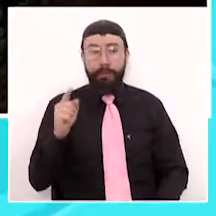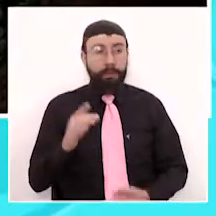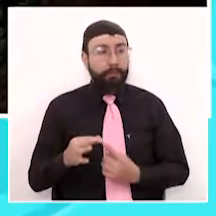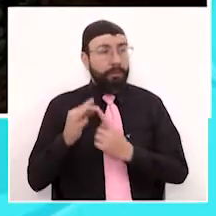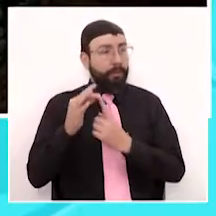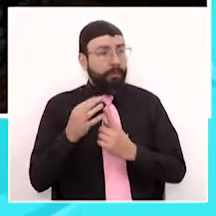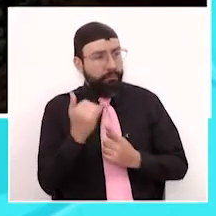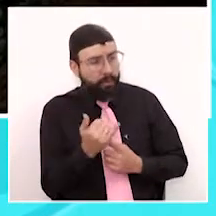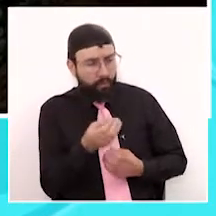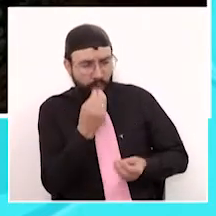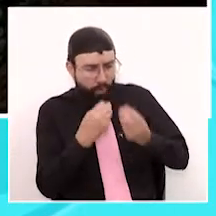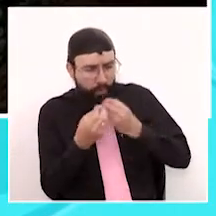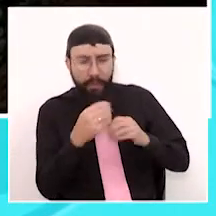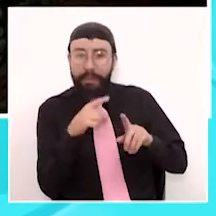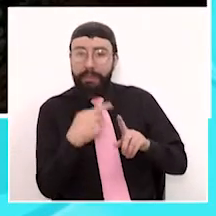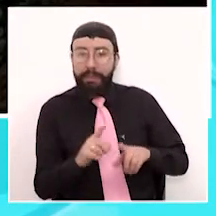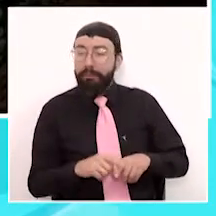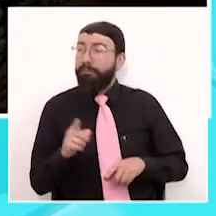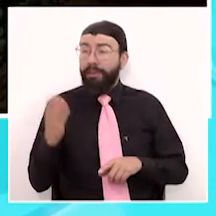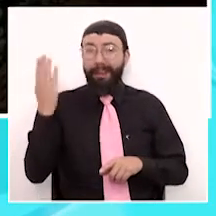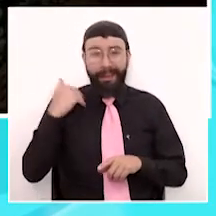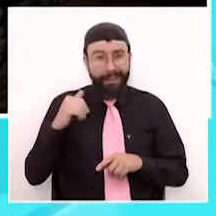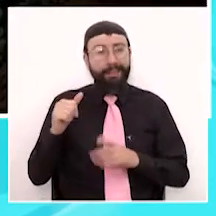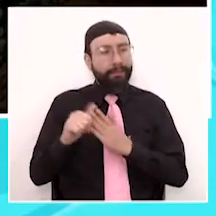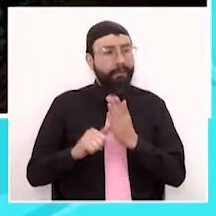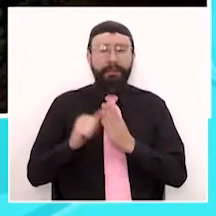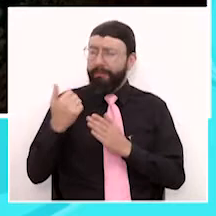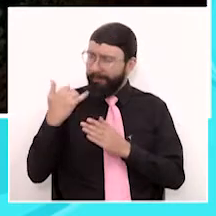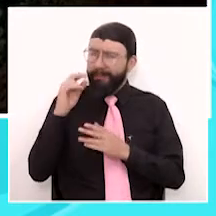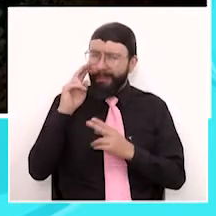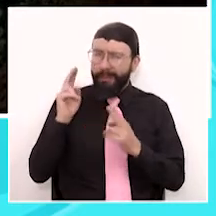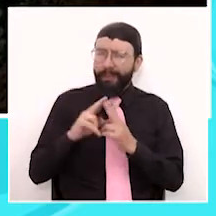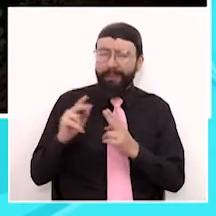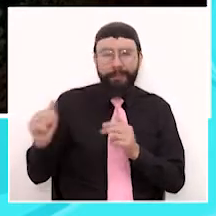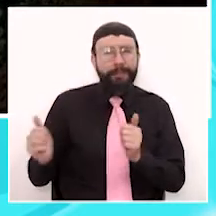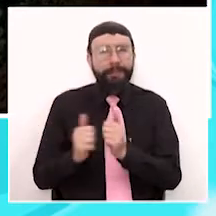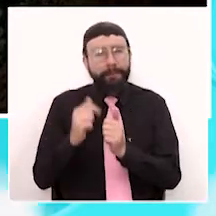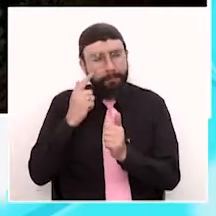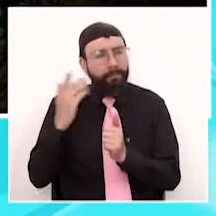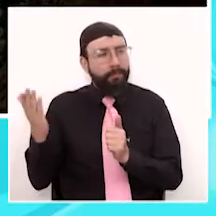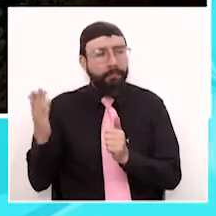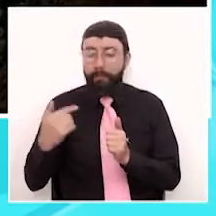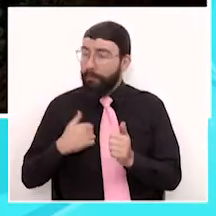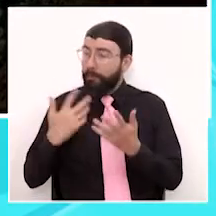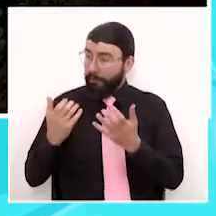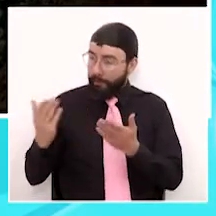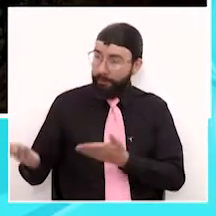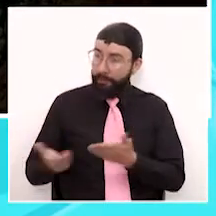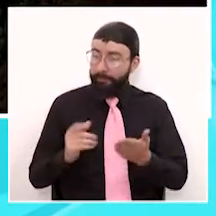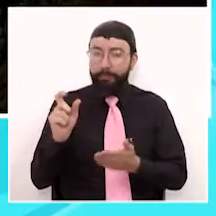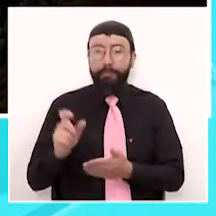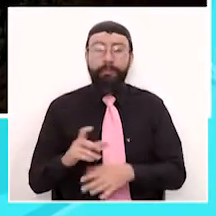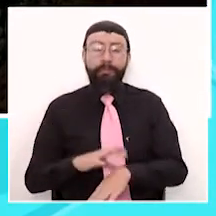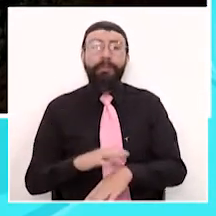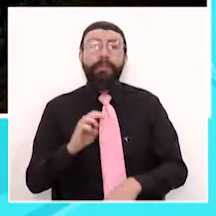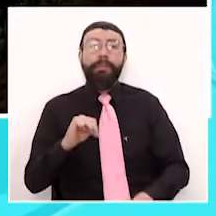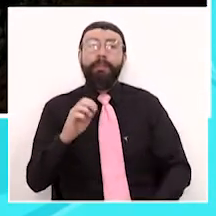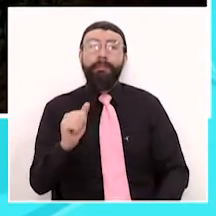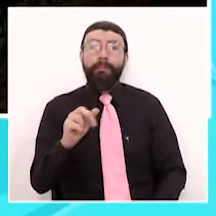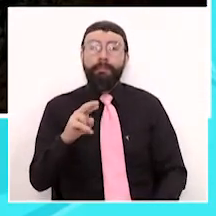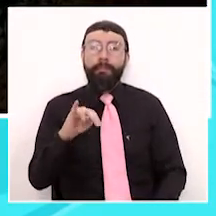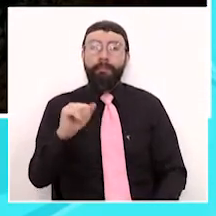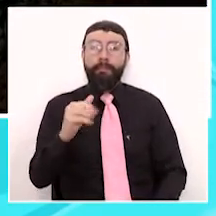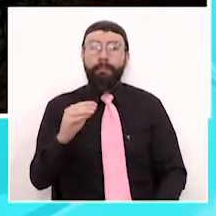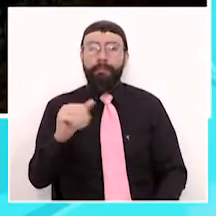en fermentados. Hemos hecho programas con ella, ustedes la conocen, está con nosotros en este momento en cámara, así que quiero darle la bienvenida a la doctora María Camila Ramírez para que